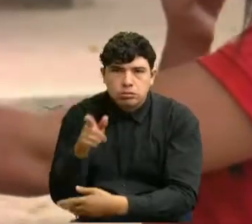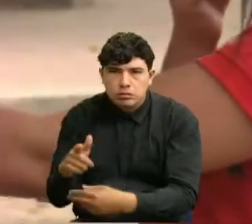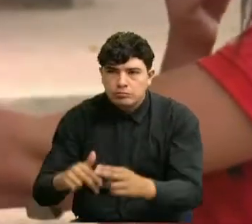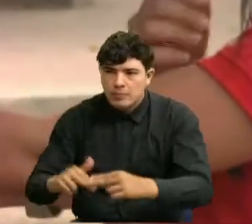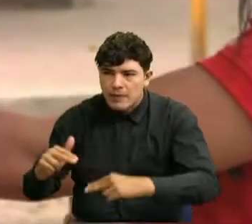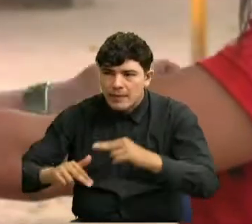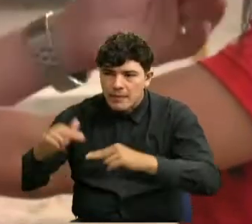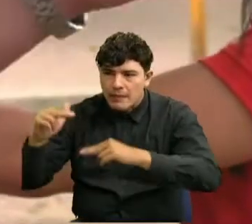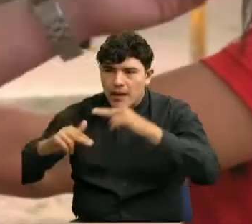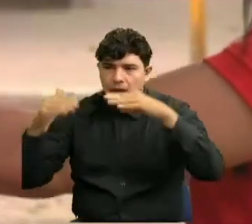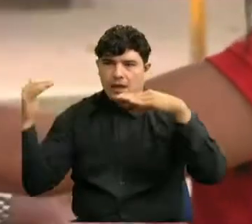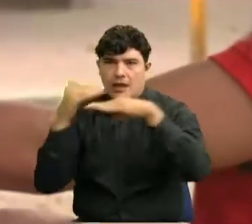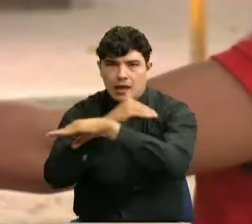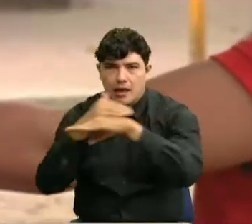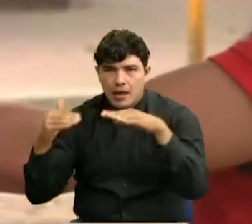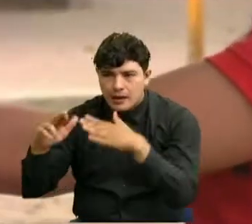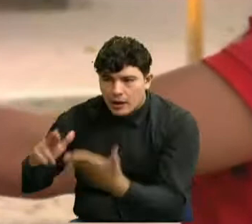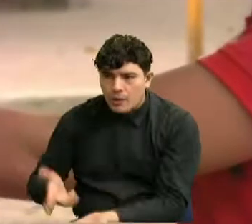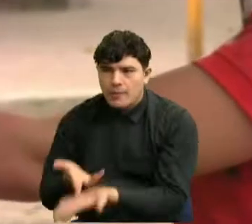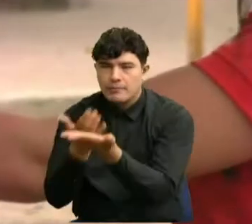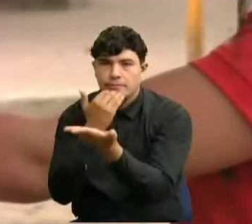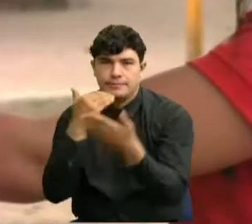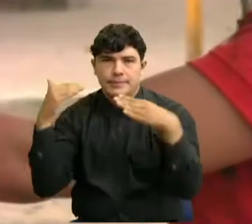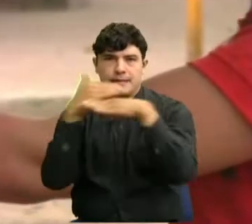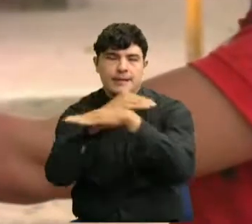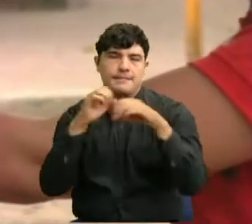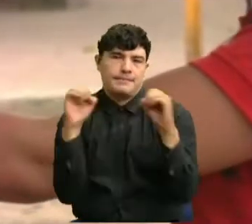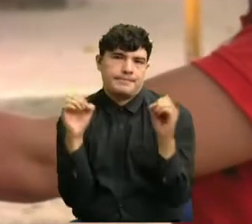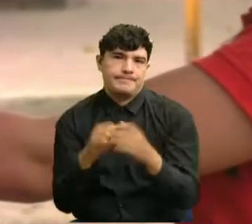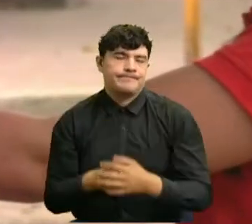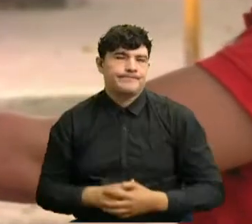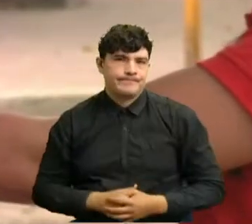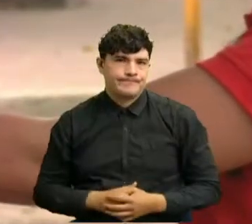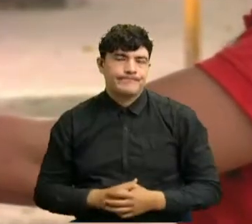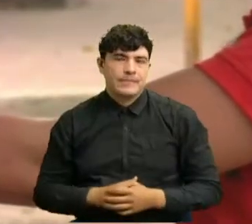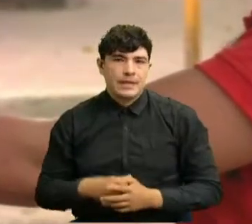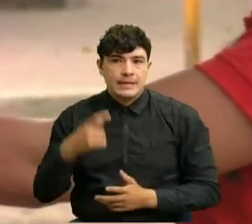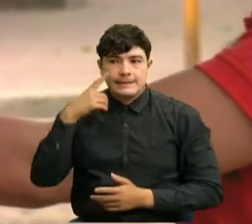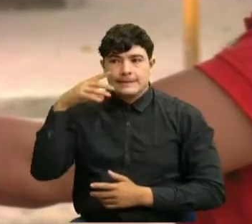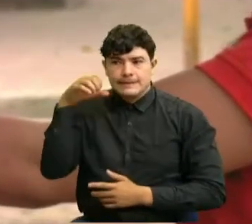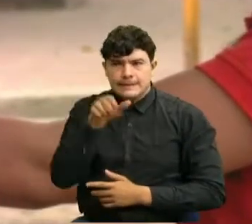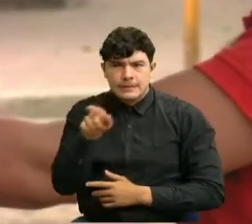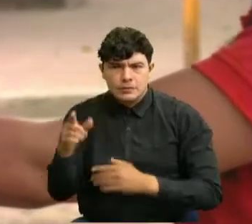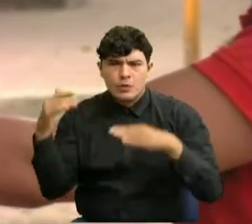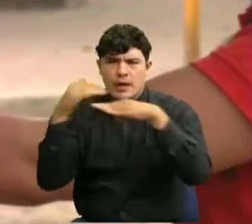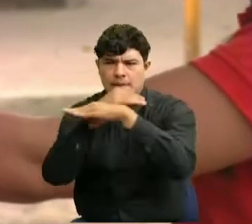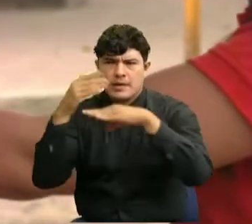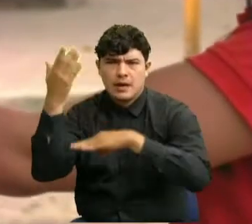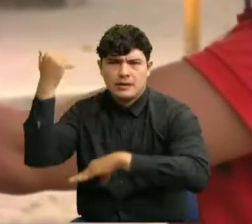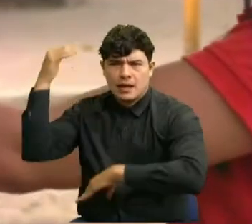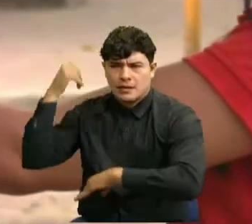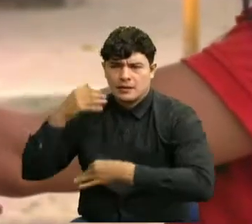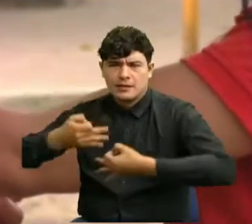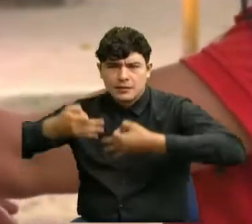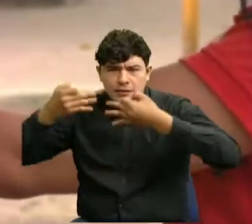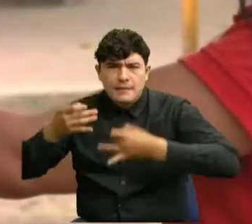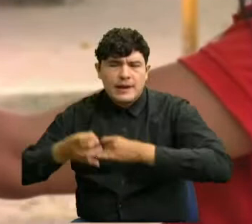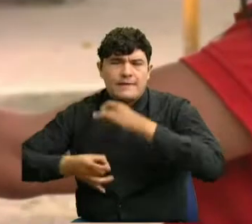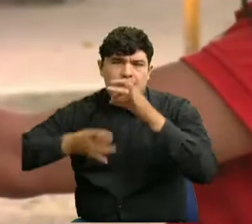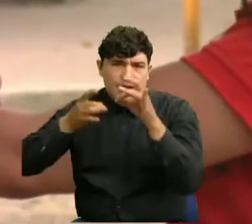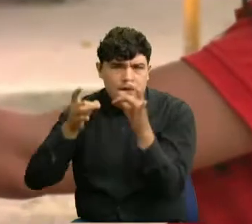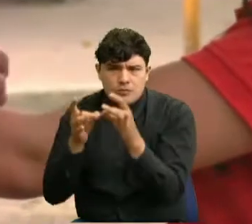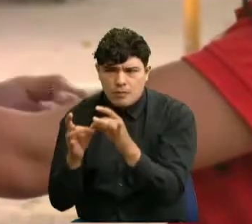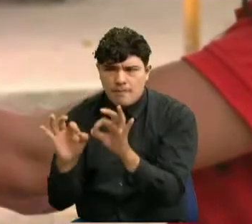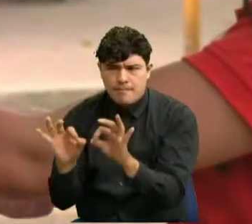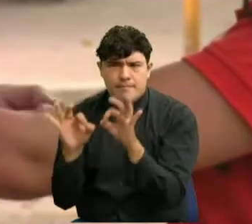pues visibles las restauraciones de las vías. Vías que pues notoriamente se encontraban en perfectas condiciones y que pues nos preocupa